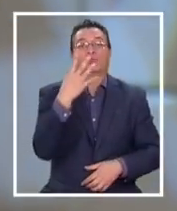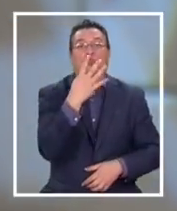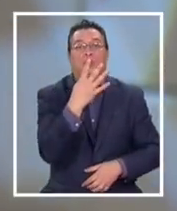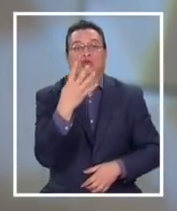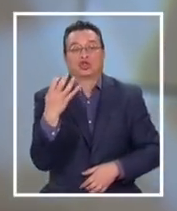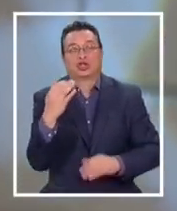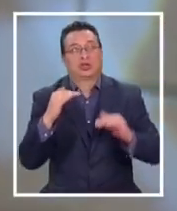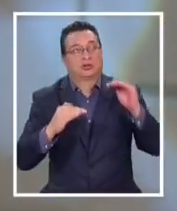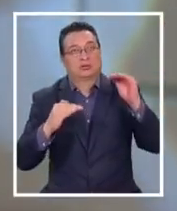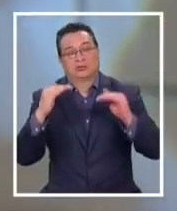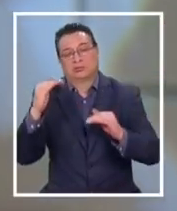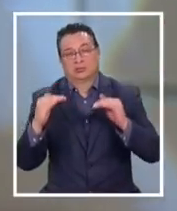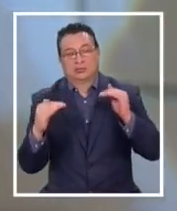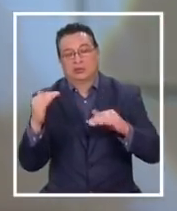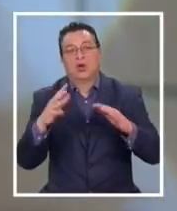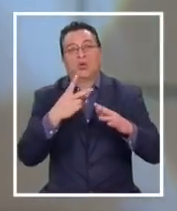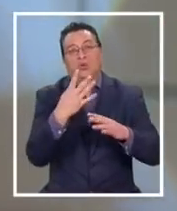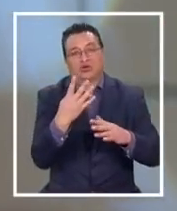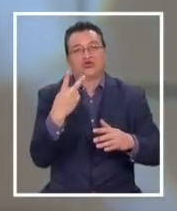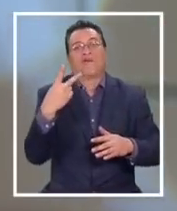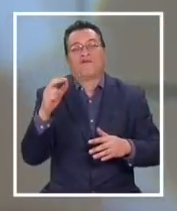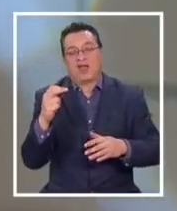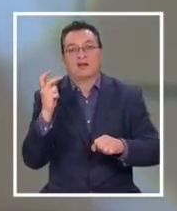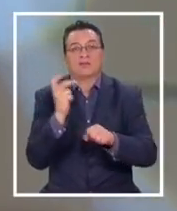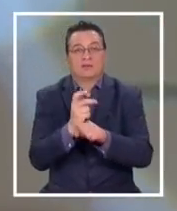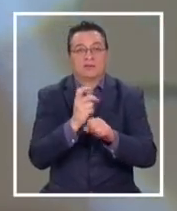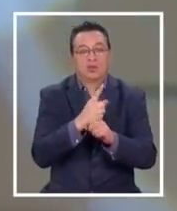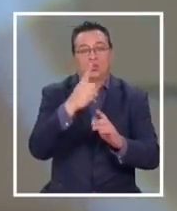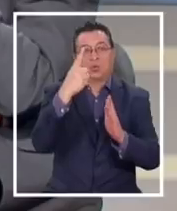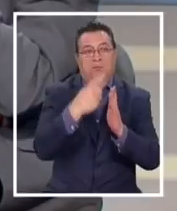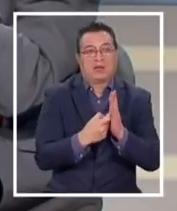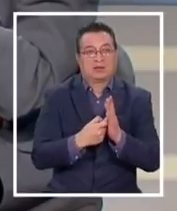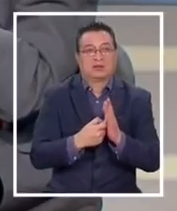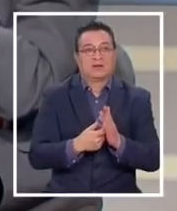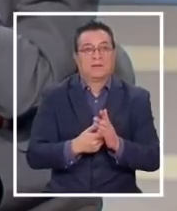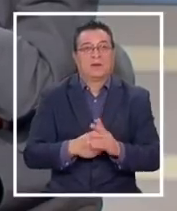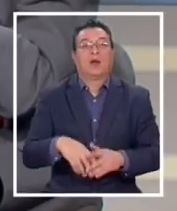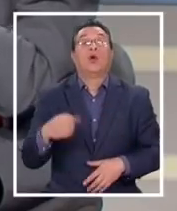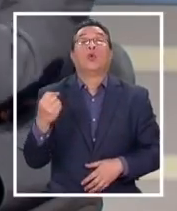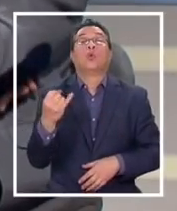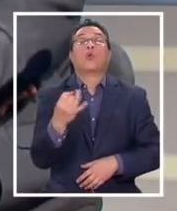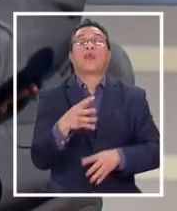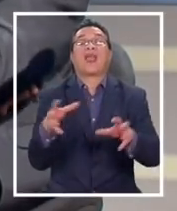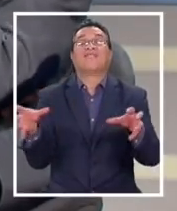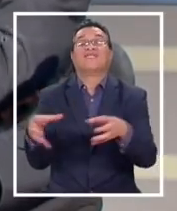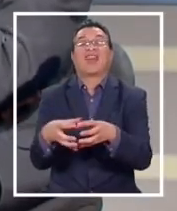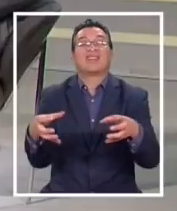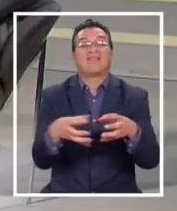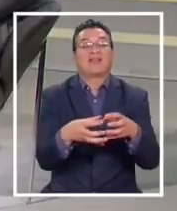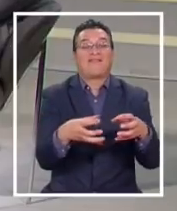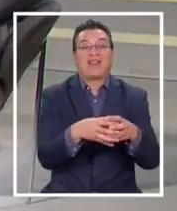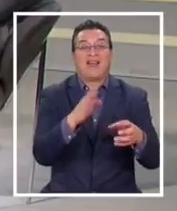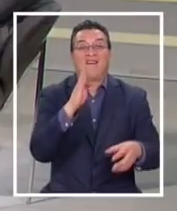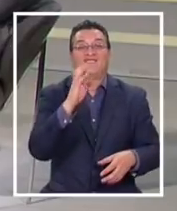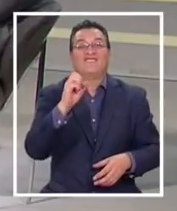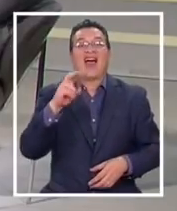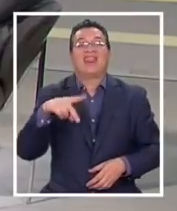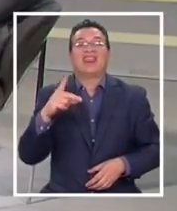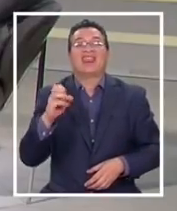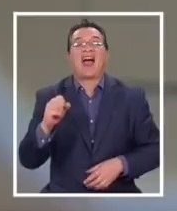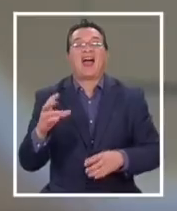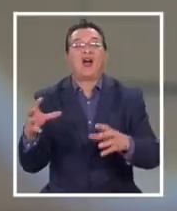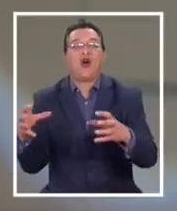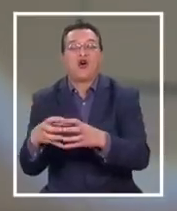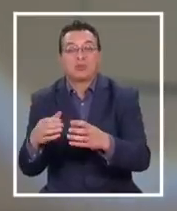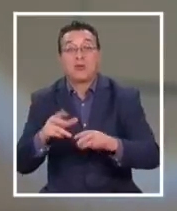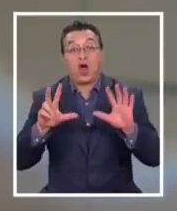400 y tanto, 420, por ahí, pero... ¿Cuántas bandas son? ¿Cuántas bandas son? Porque no son personas, no, son bandas. Siempre,